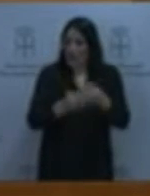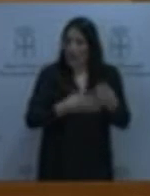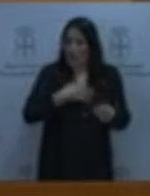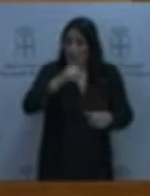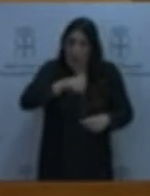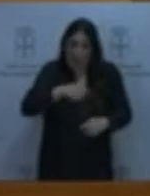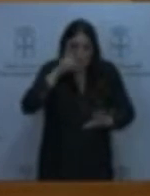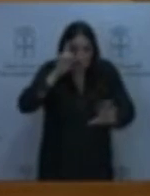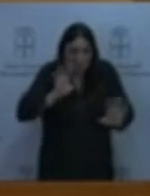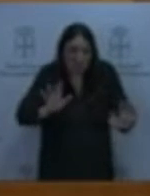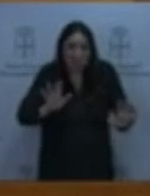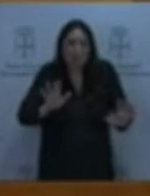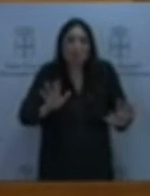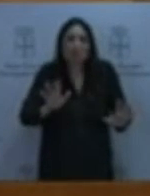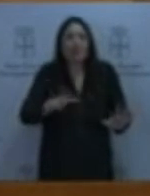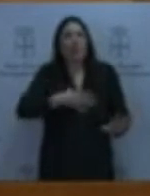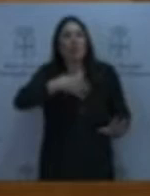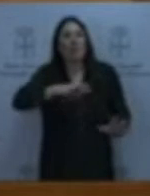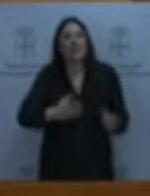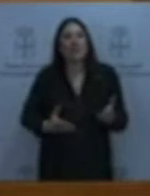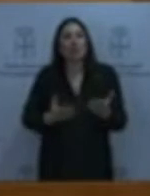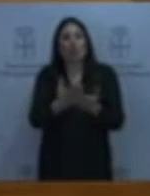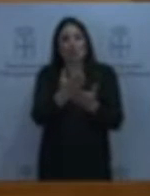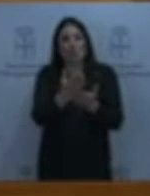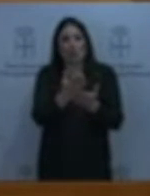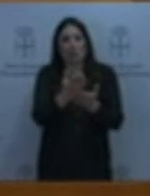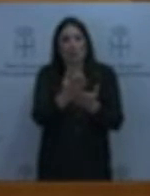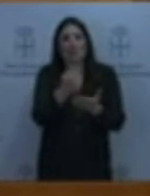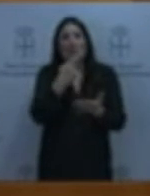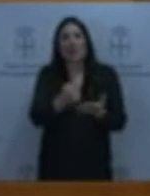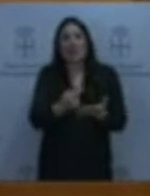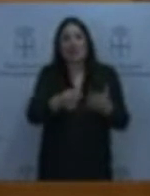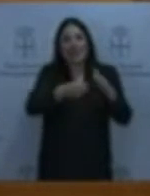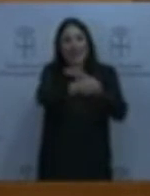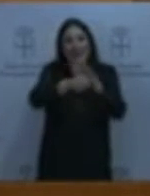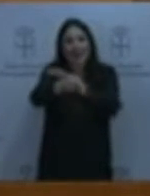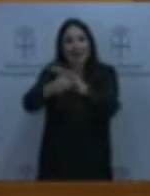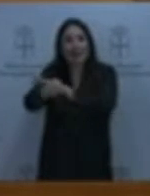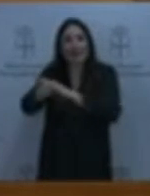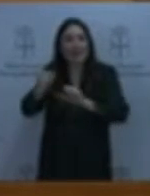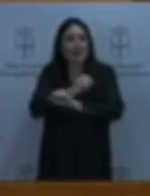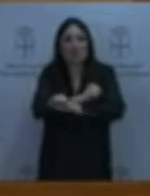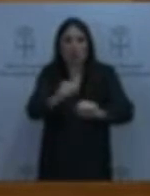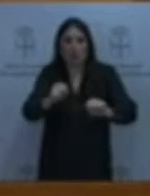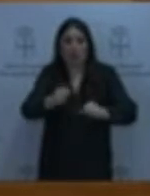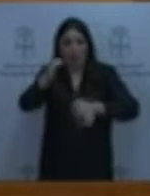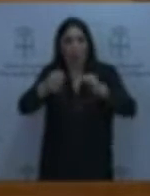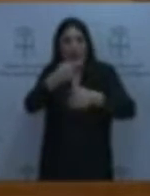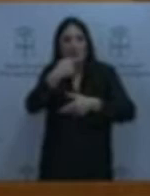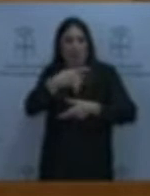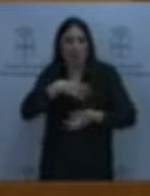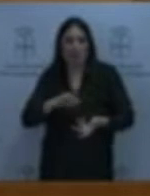hoy, se puede hacer una solicitud de declaración de imposibilidad de readmisión ante el juzgado. Ustedes tienen esa